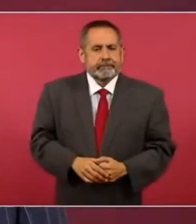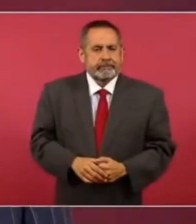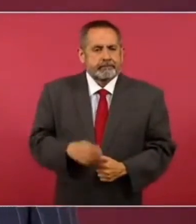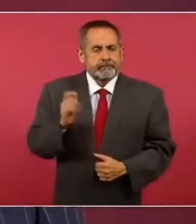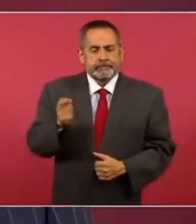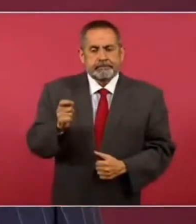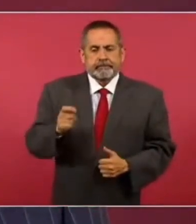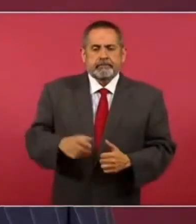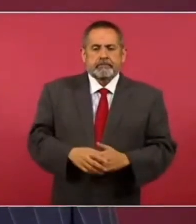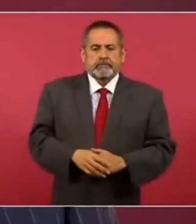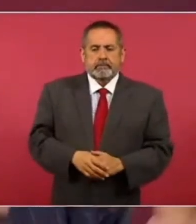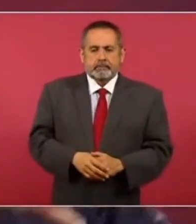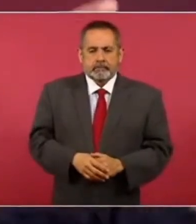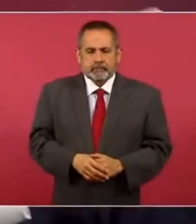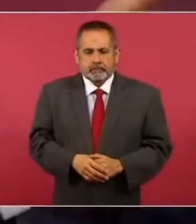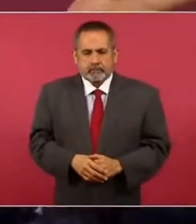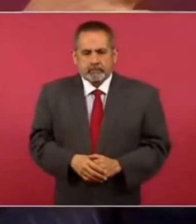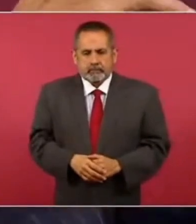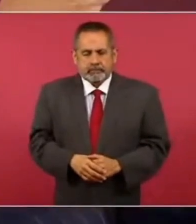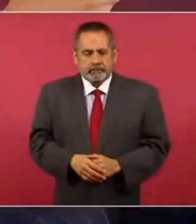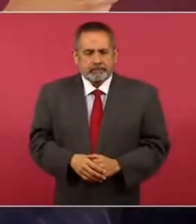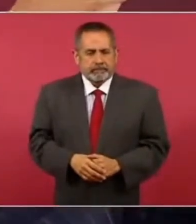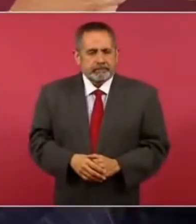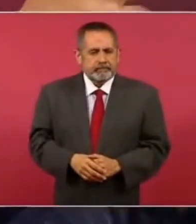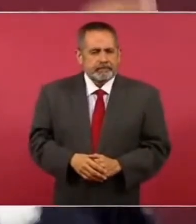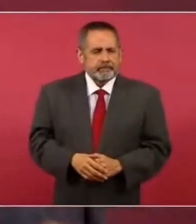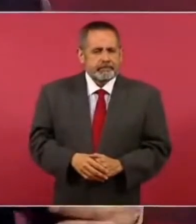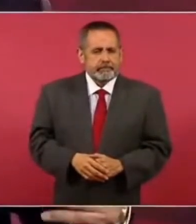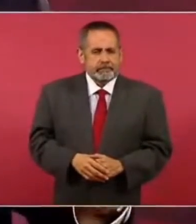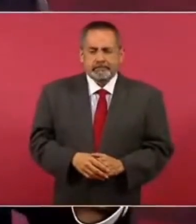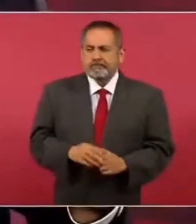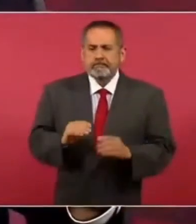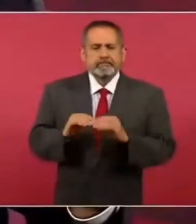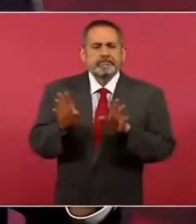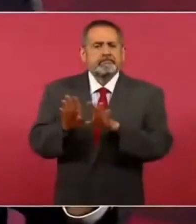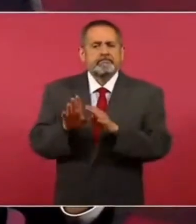Entonces, son de las cosas pues pendientes